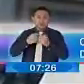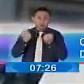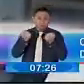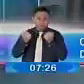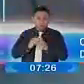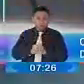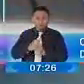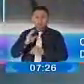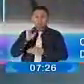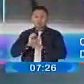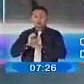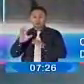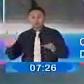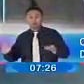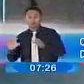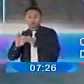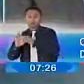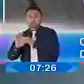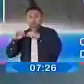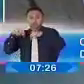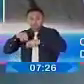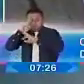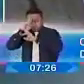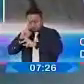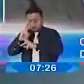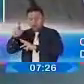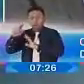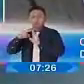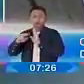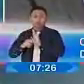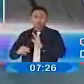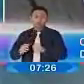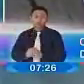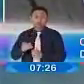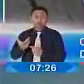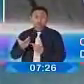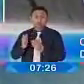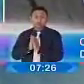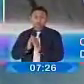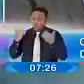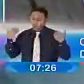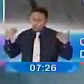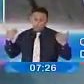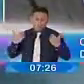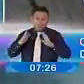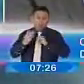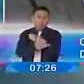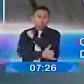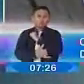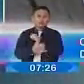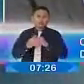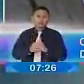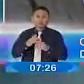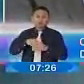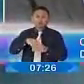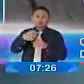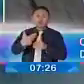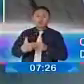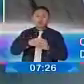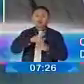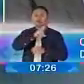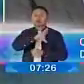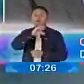que Lecor forma parte y que Lecor es respetuoso de las mismas, en donde se ha pedido que cualquier país que esté o que esté fuera de las 200